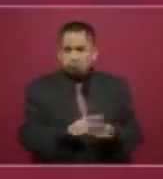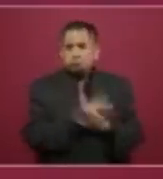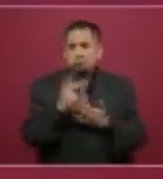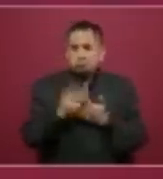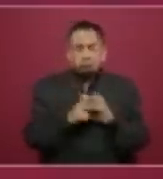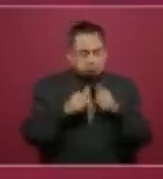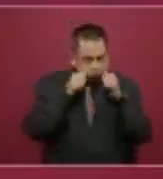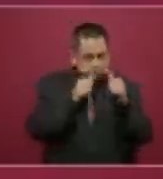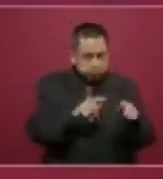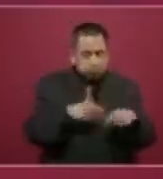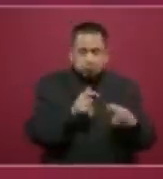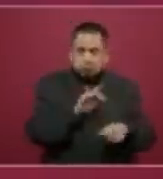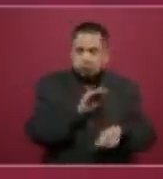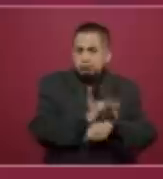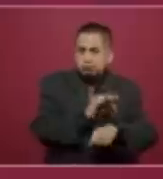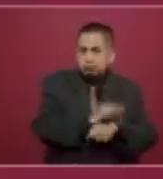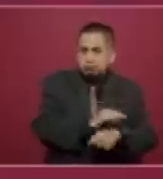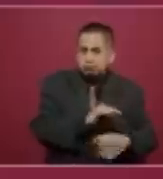programas para